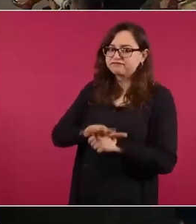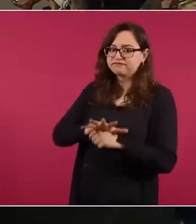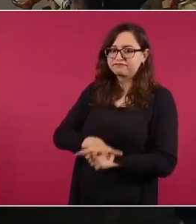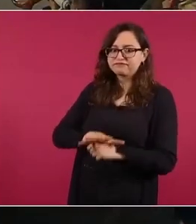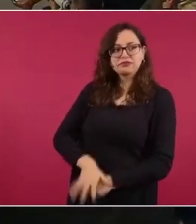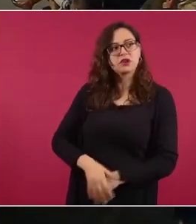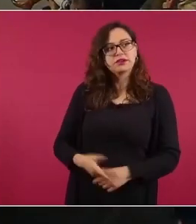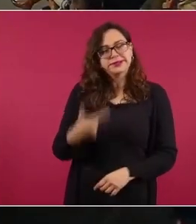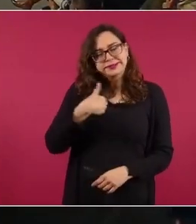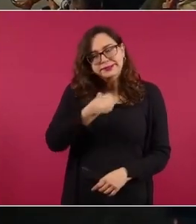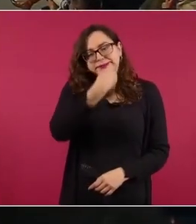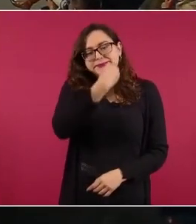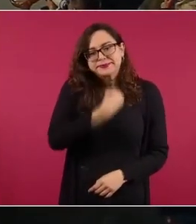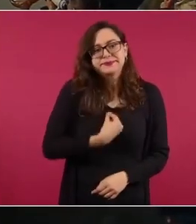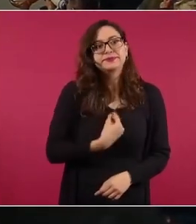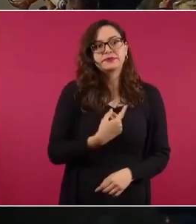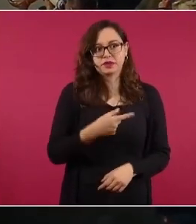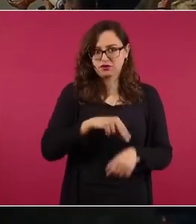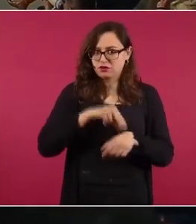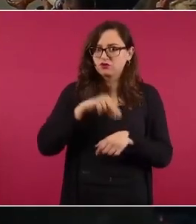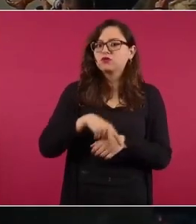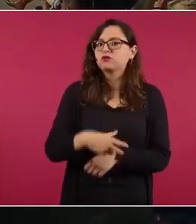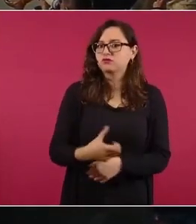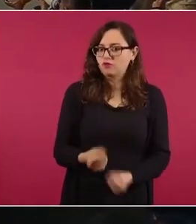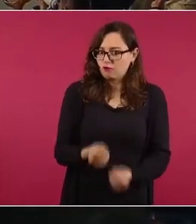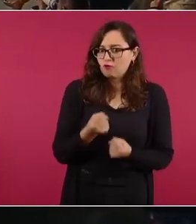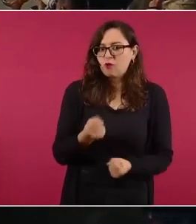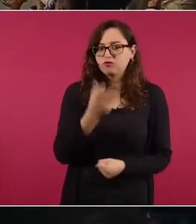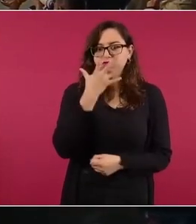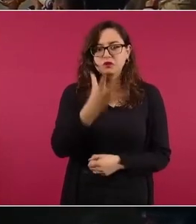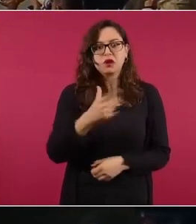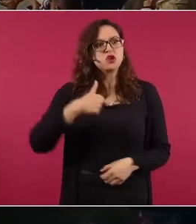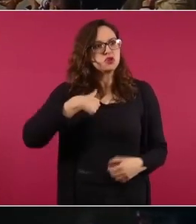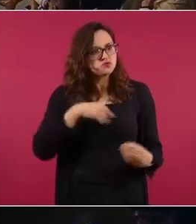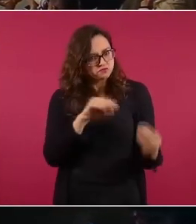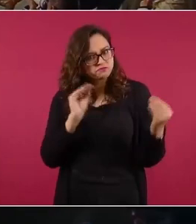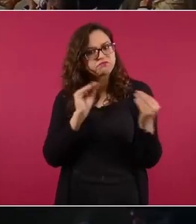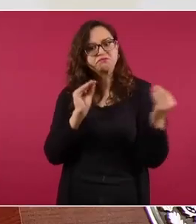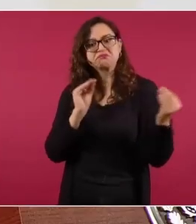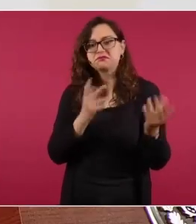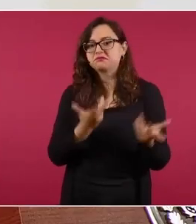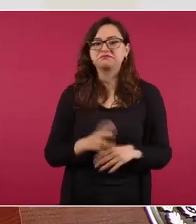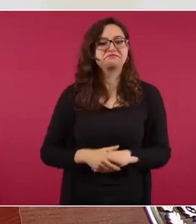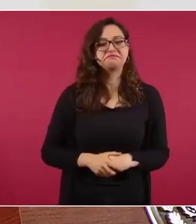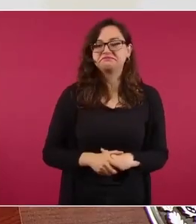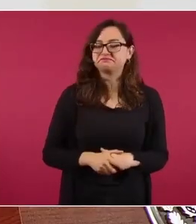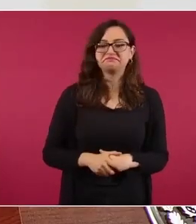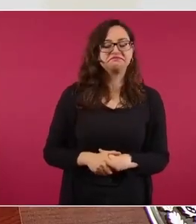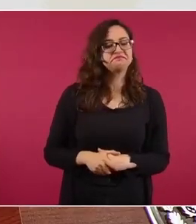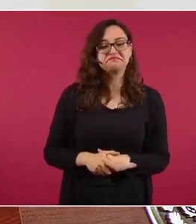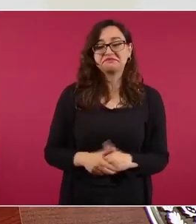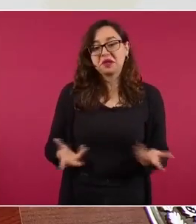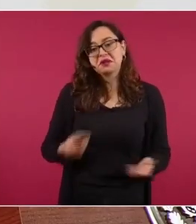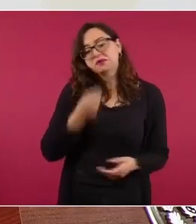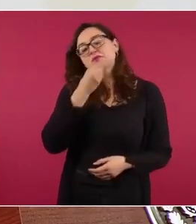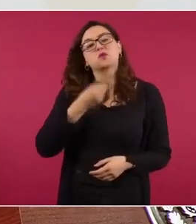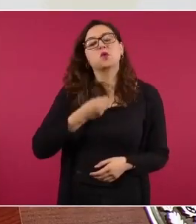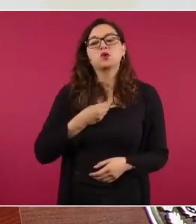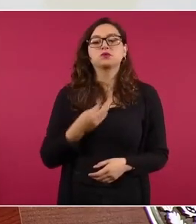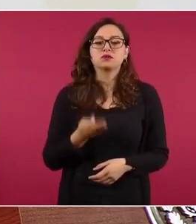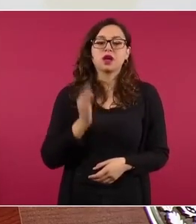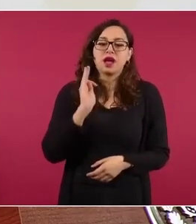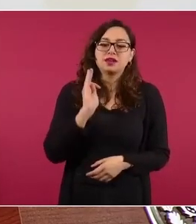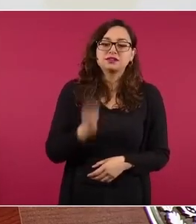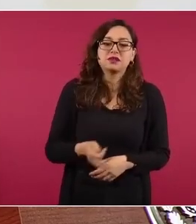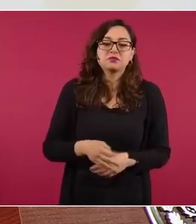no crean, presionan y uno se defiende. Pero terminé con